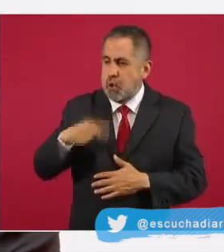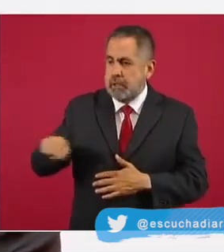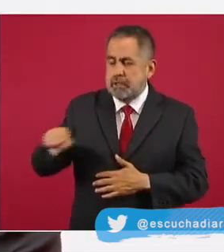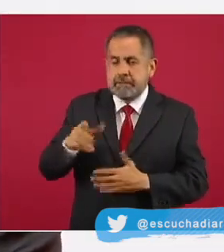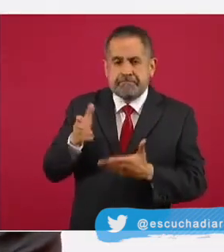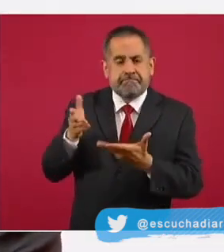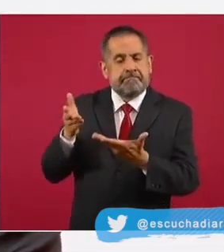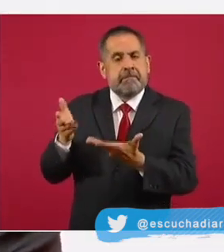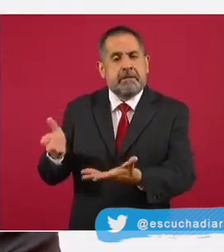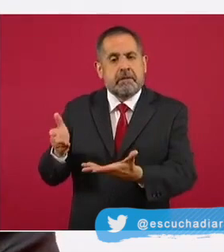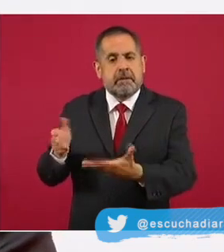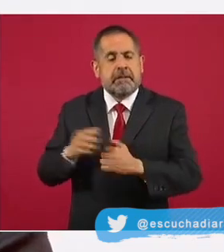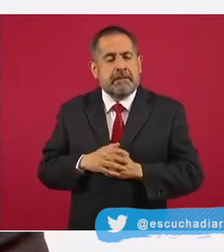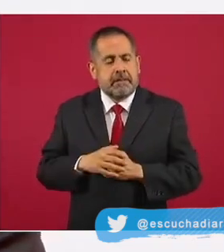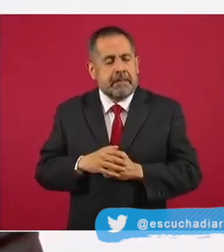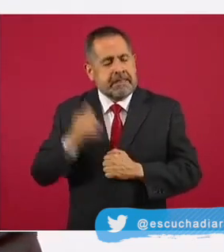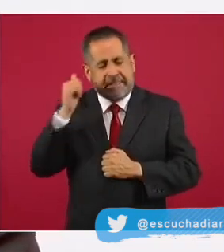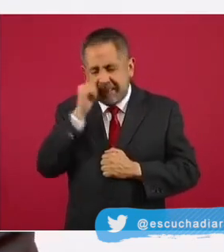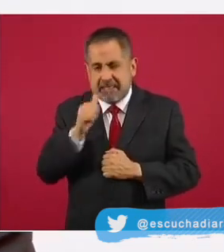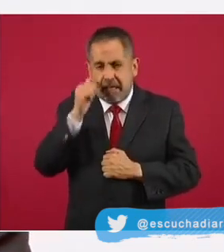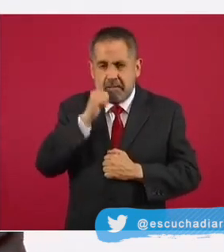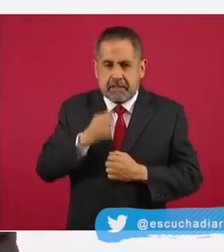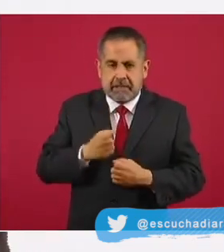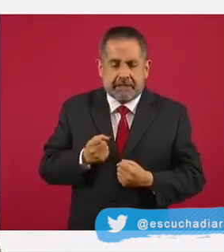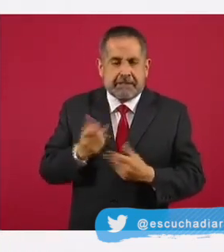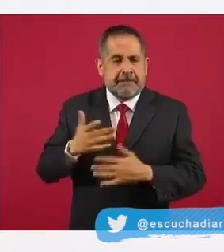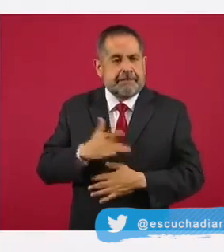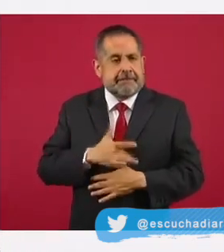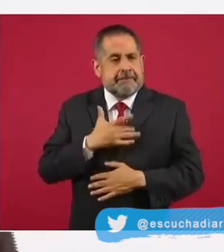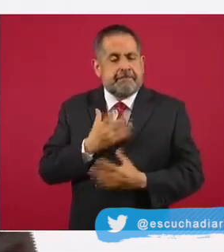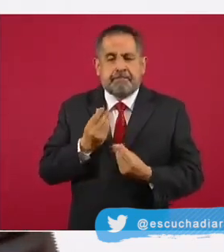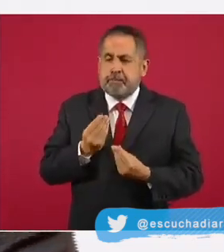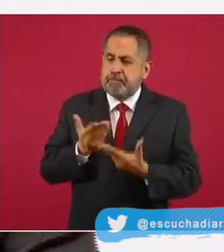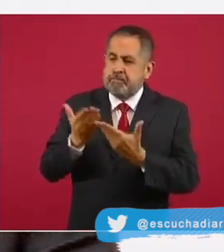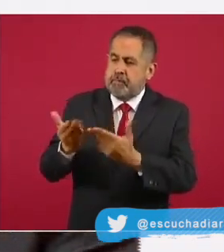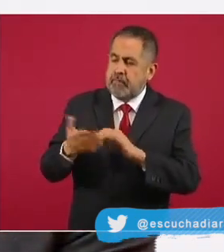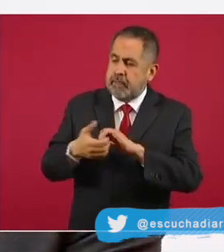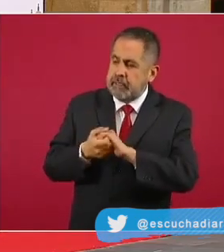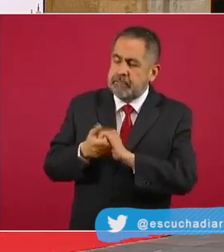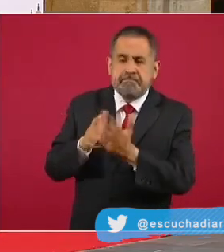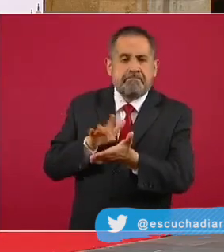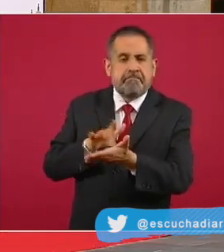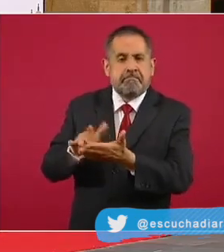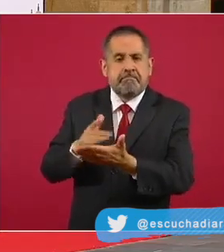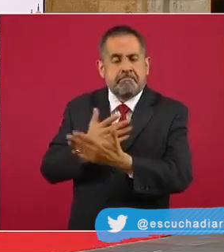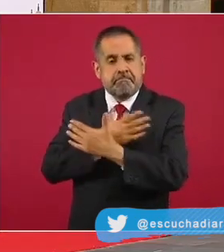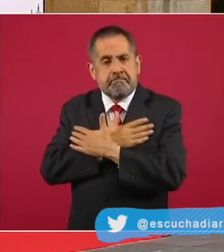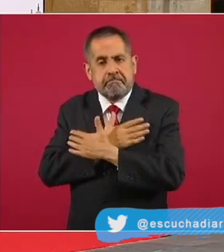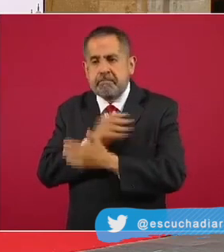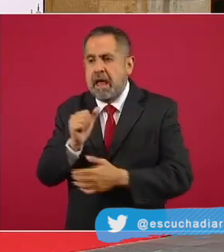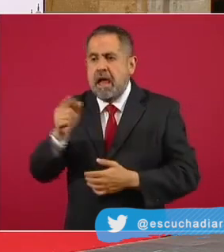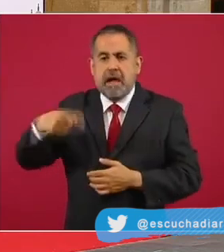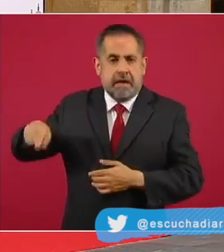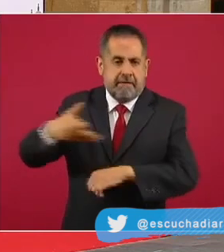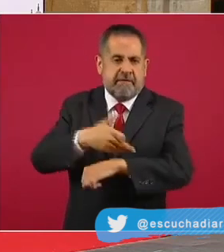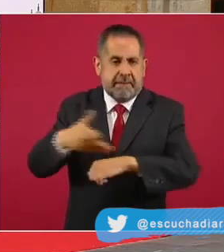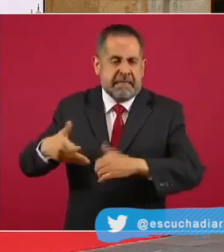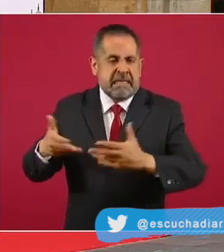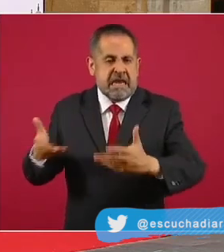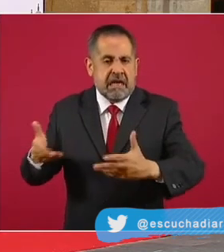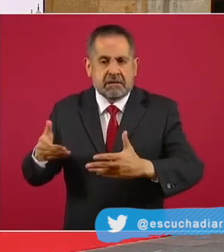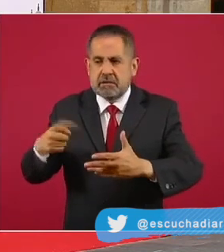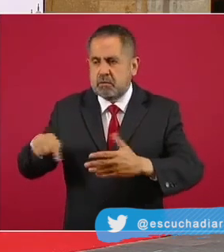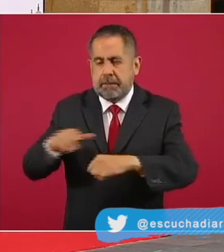nunca dejaremos de expresar nuestras condolencias y solidaridad para con sus familiares y